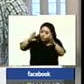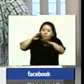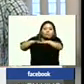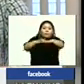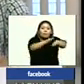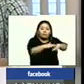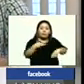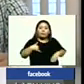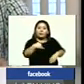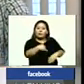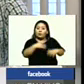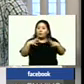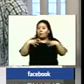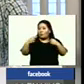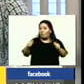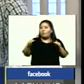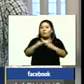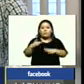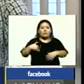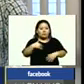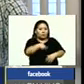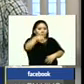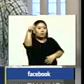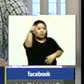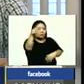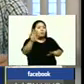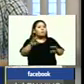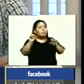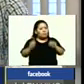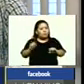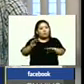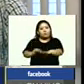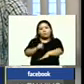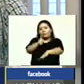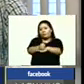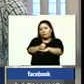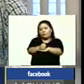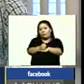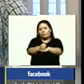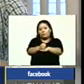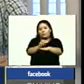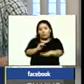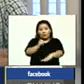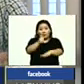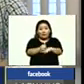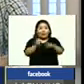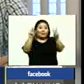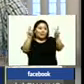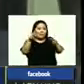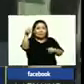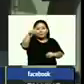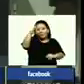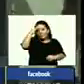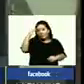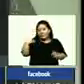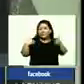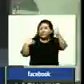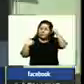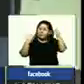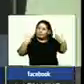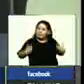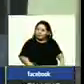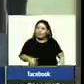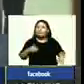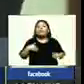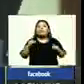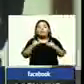Ministerio de Salud y el Ministerio de Educación también para que implemente la educación de la sexualidad. Según el estudio,